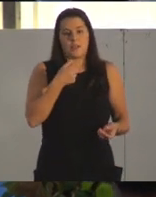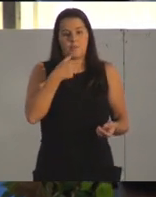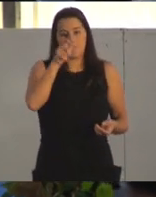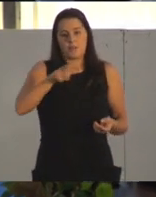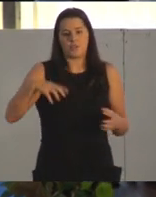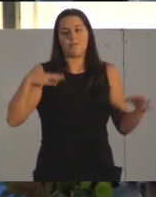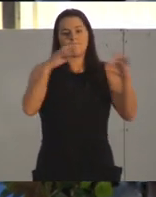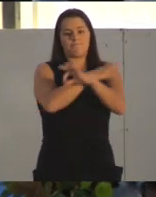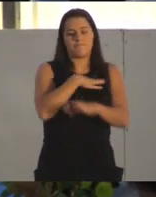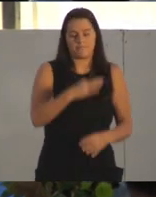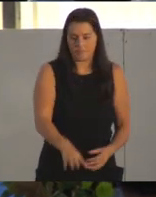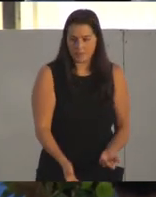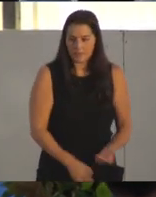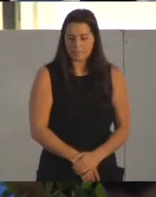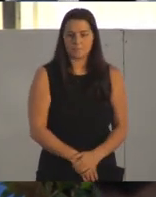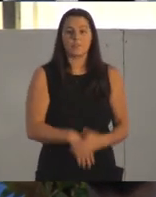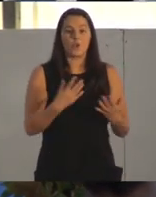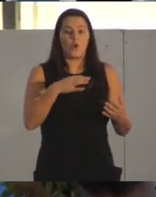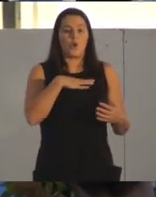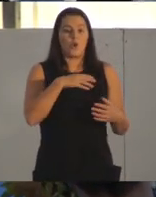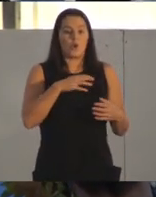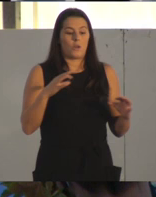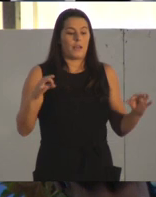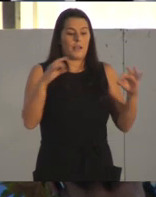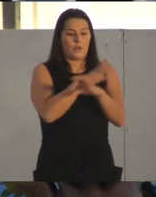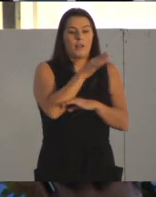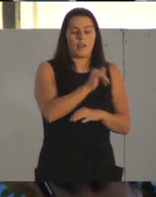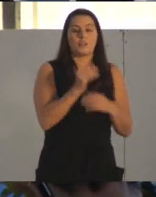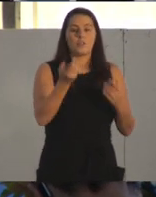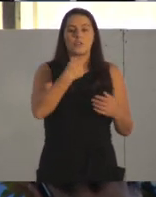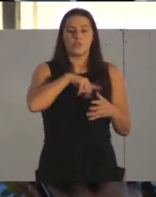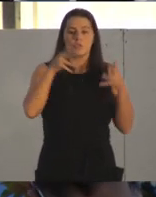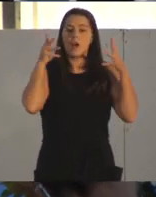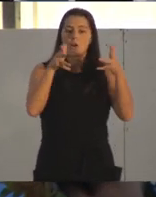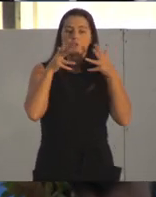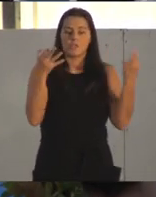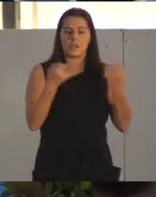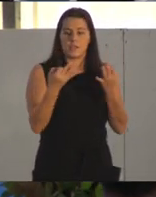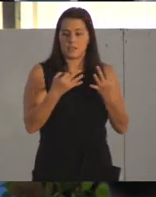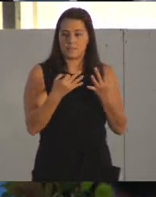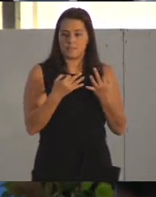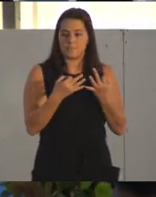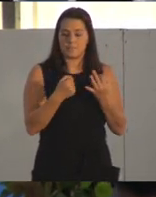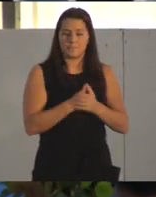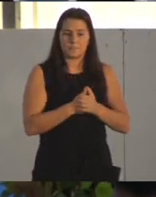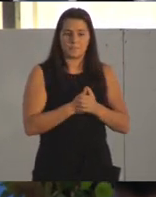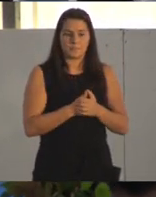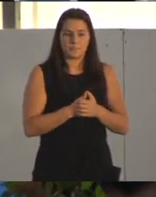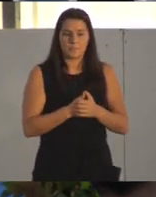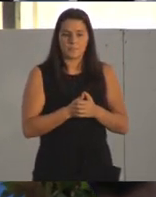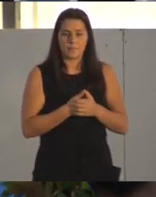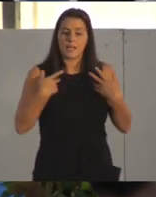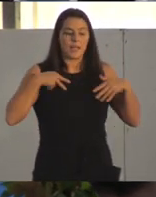acuerdo? Y como se dan estos errores humanos, nosotros como recomendación os diríamos lo siguiente.